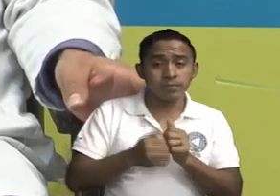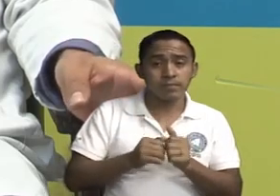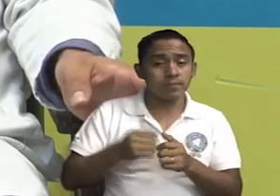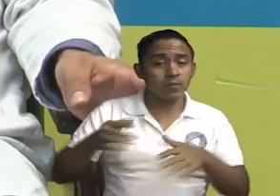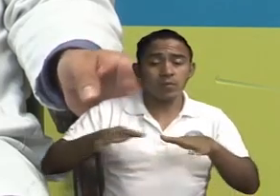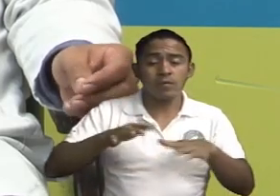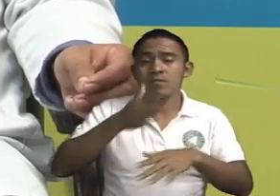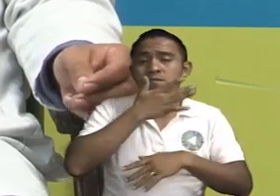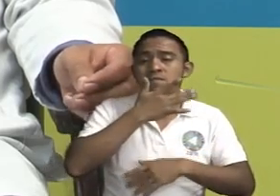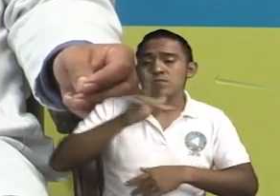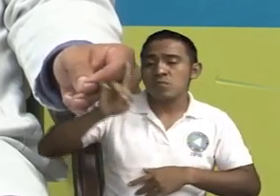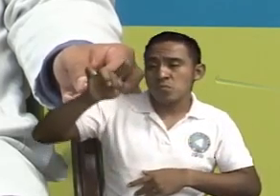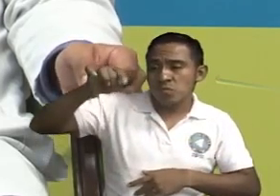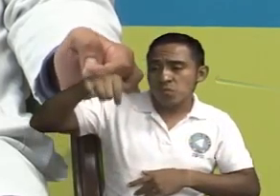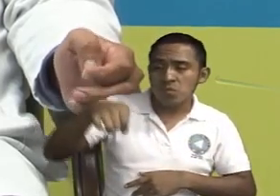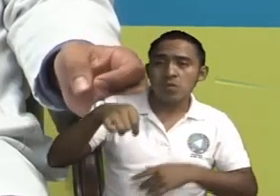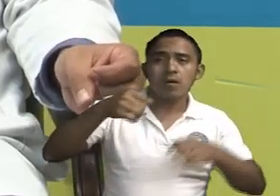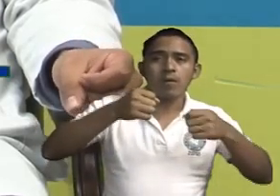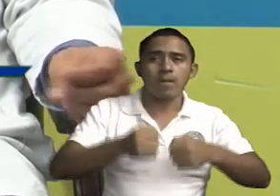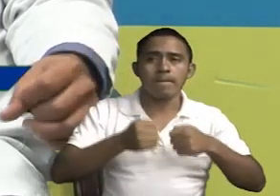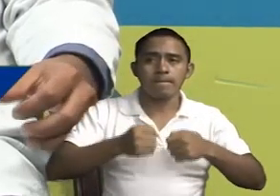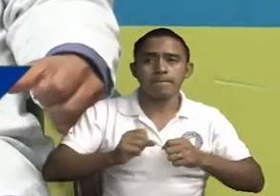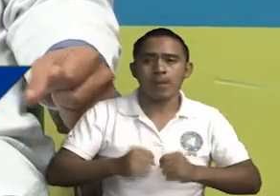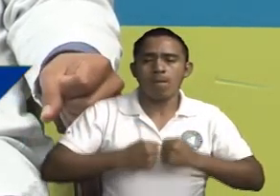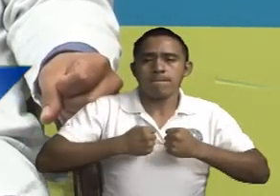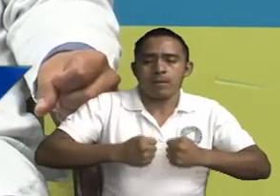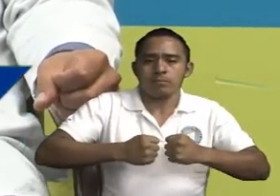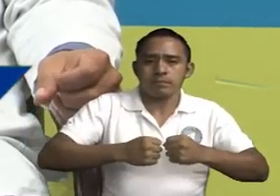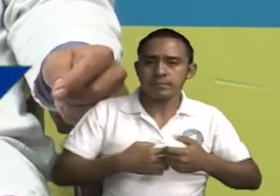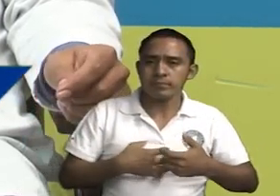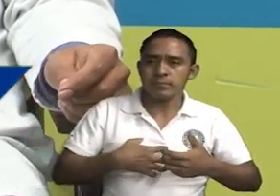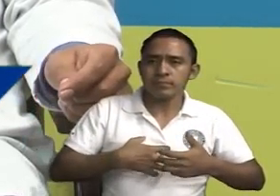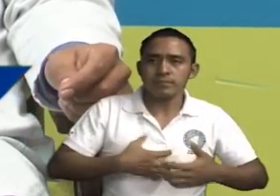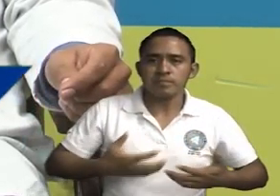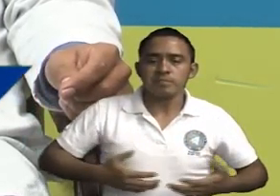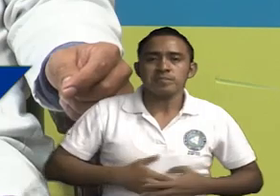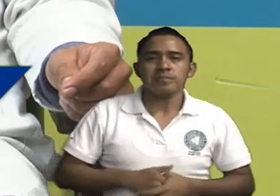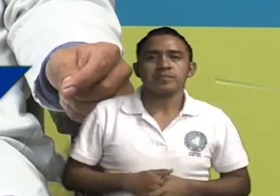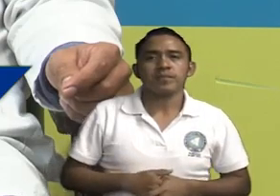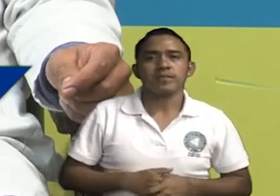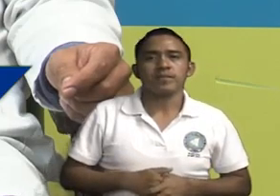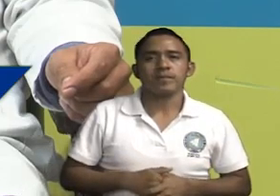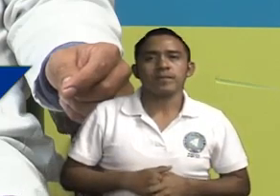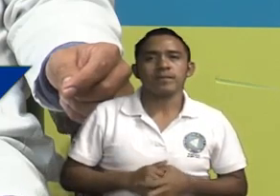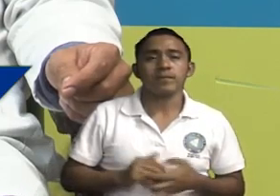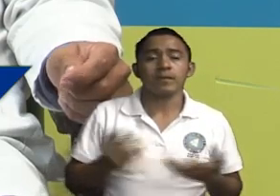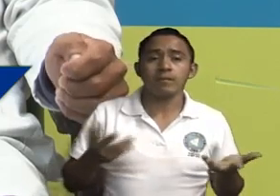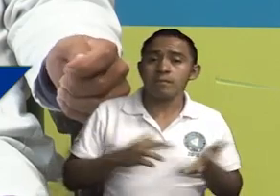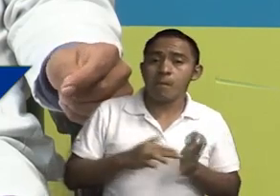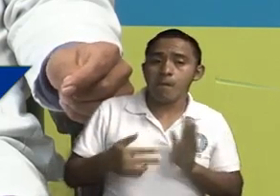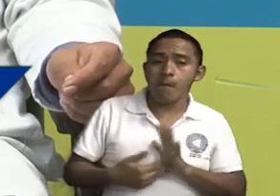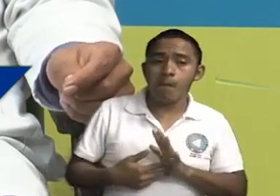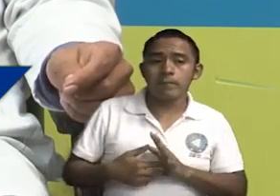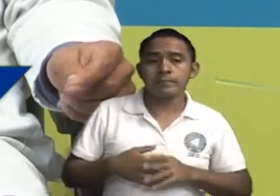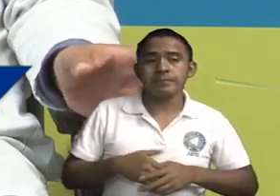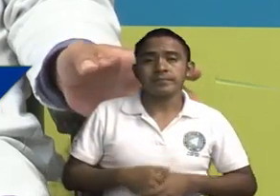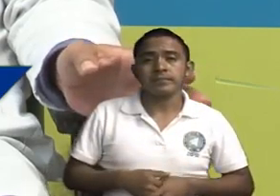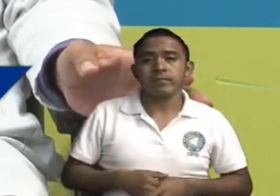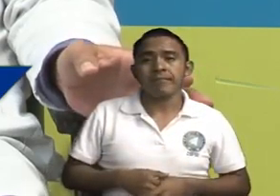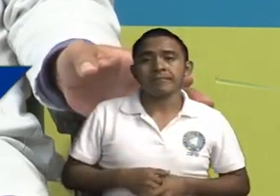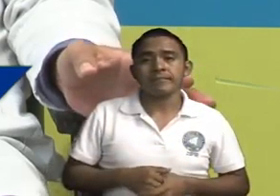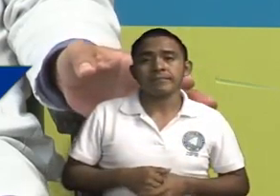llamamos los varones, ¿verdad?, la potencia sexual, el vigor sexual, ¿me entiendes? Entonces, ¿qué es lo que pasa? Y